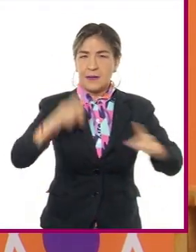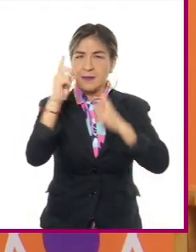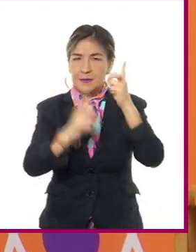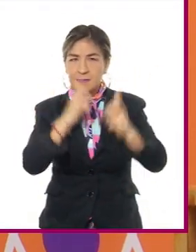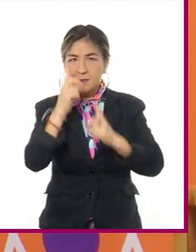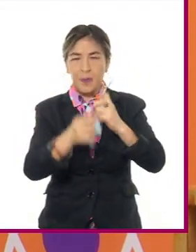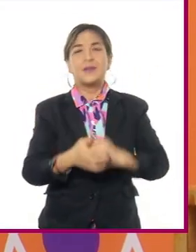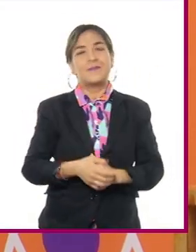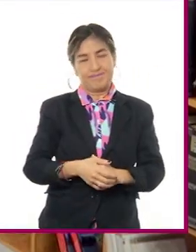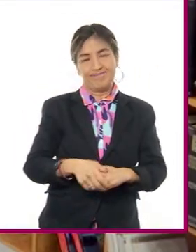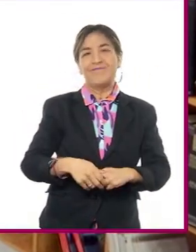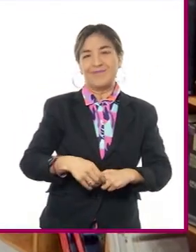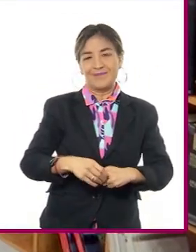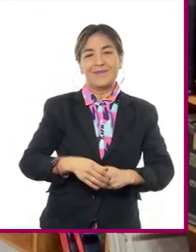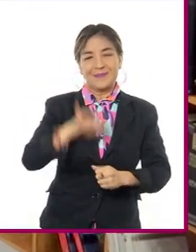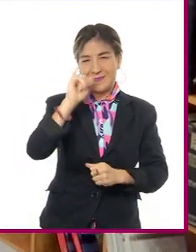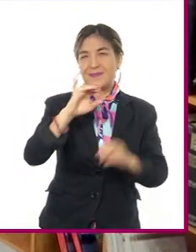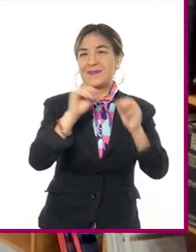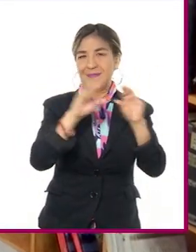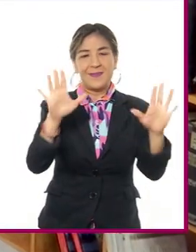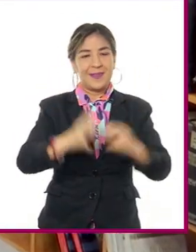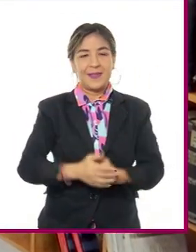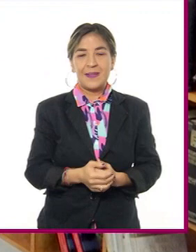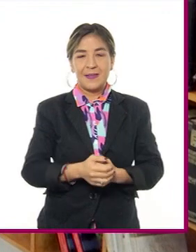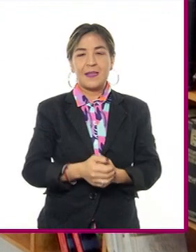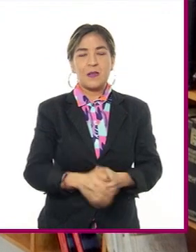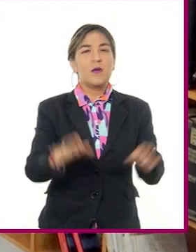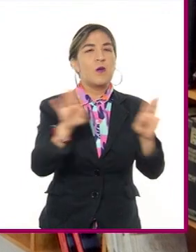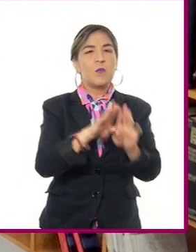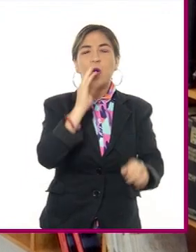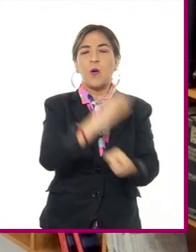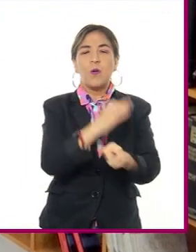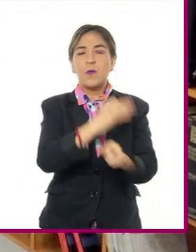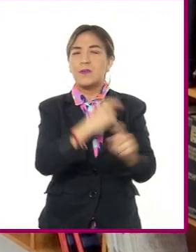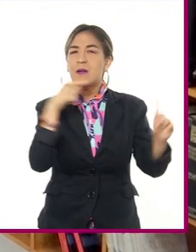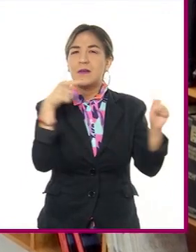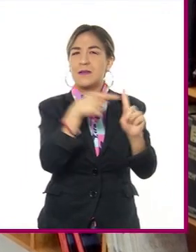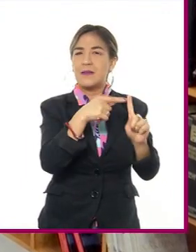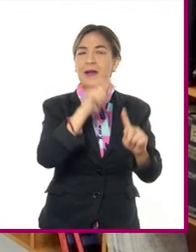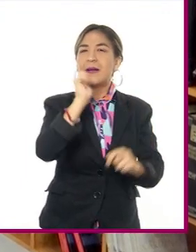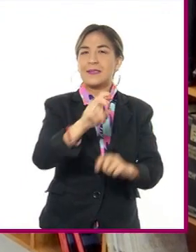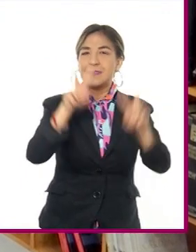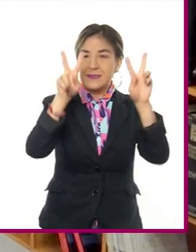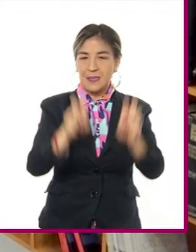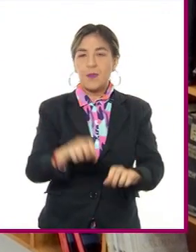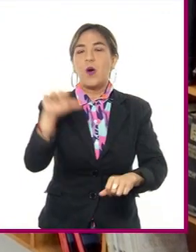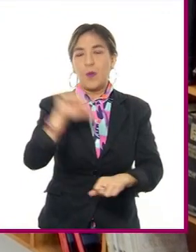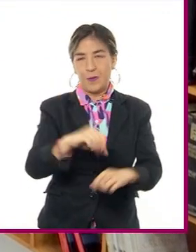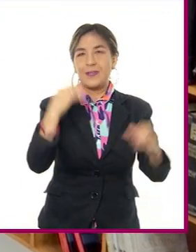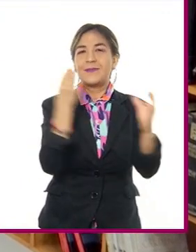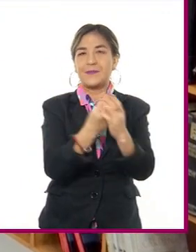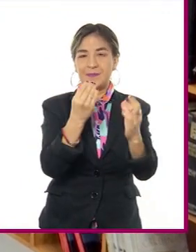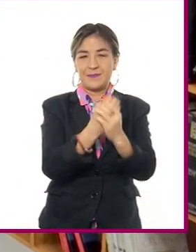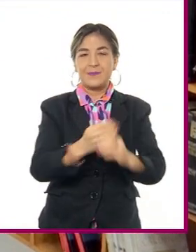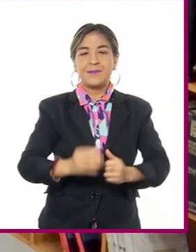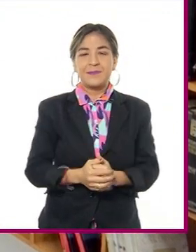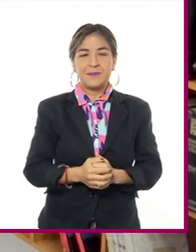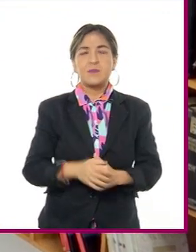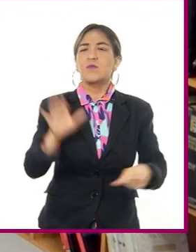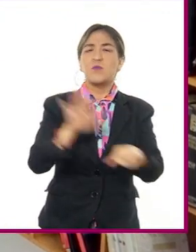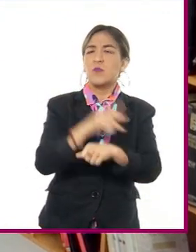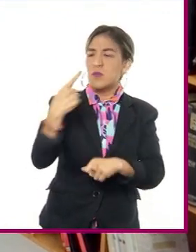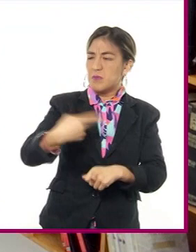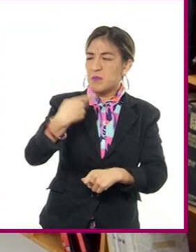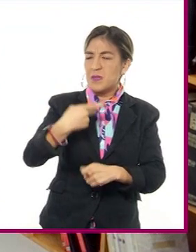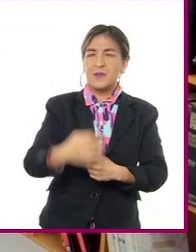deportivas? Sí, claro. De hecho, nos vamos a centrar en este tema durante esta sesión. ¿Por qué lo